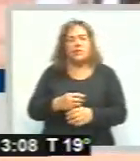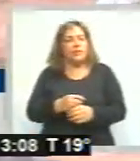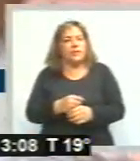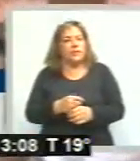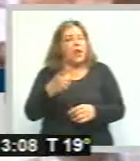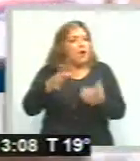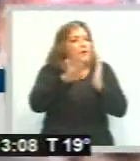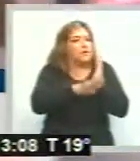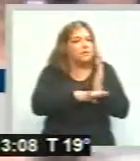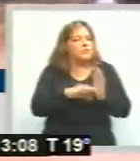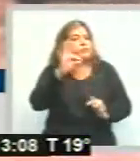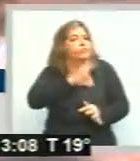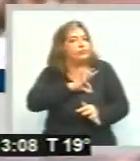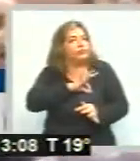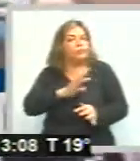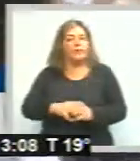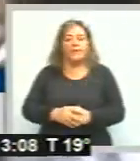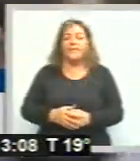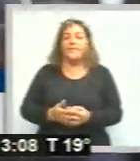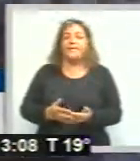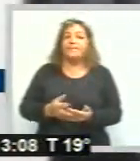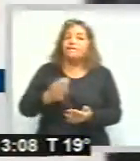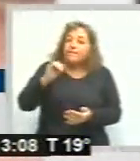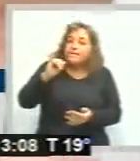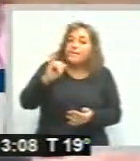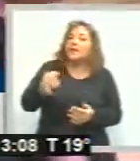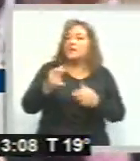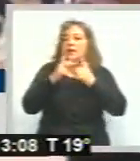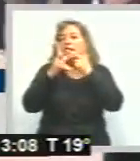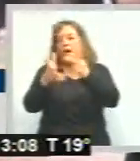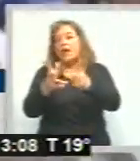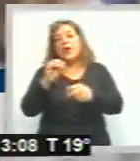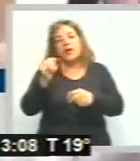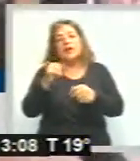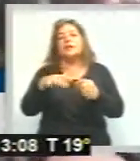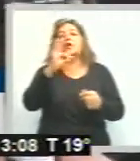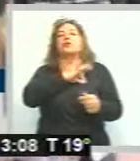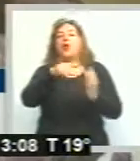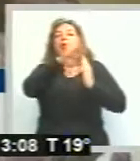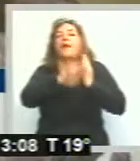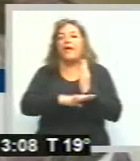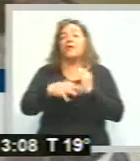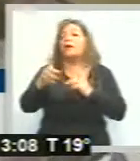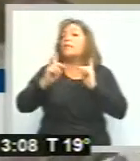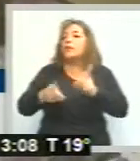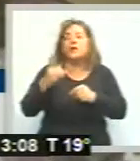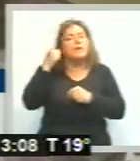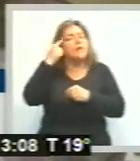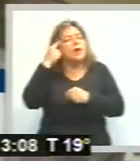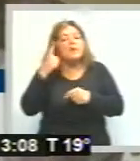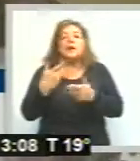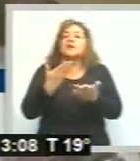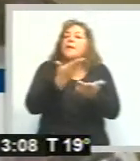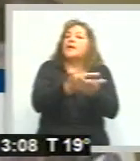iban a descontar a los docentes. Sí se dijo que se iba a descontar, pero también se dio la posibilidad de que presentando